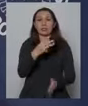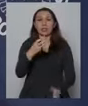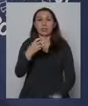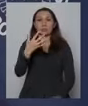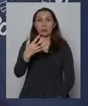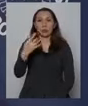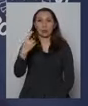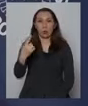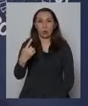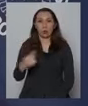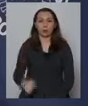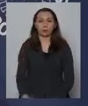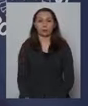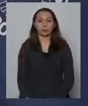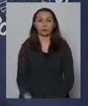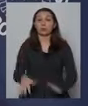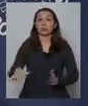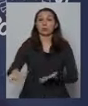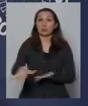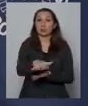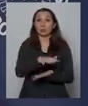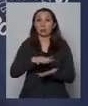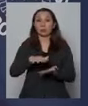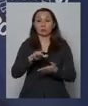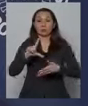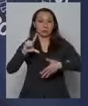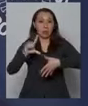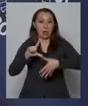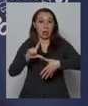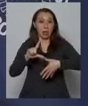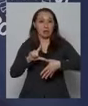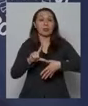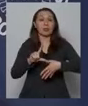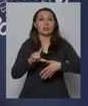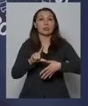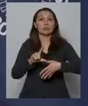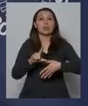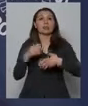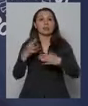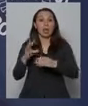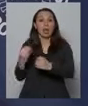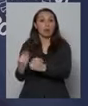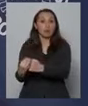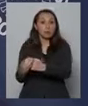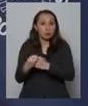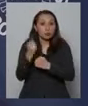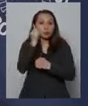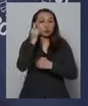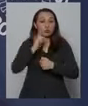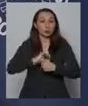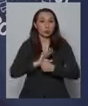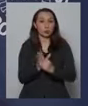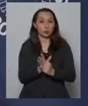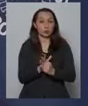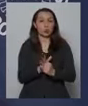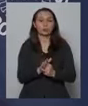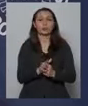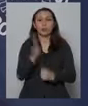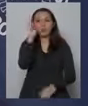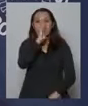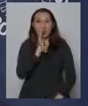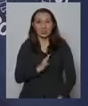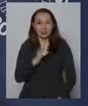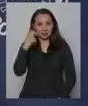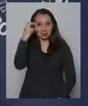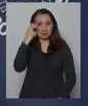83.351. La situación en América Latina de los casos notificados es la siguiente.